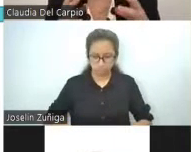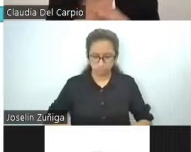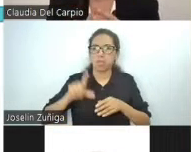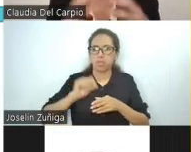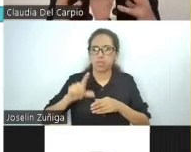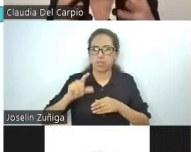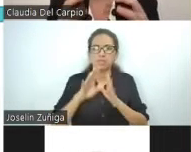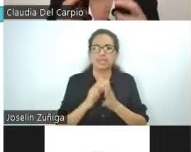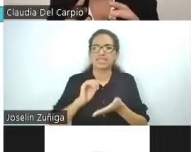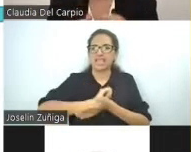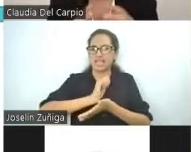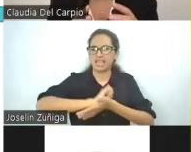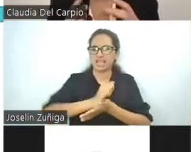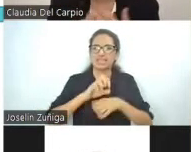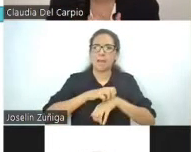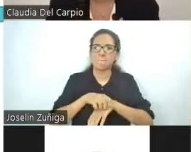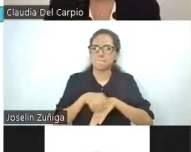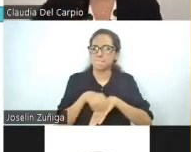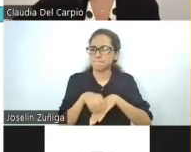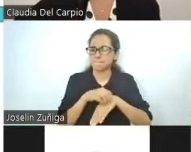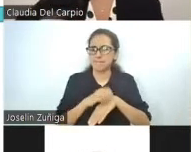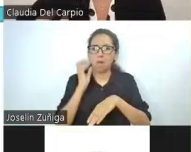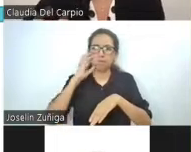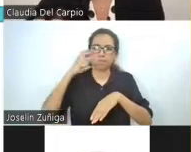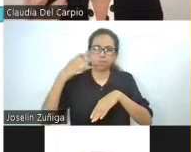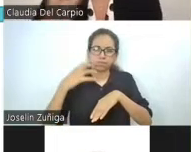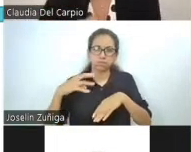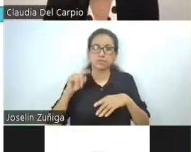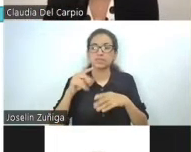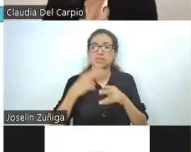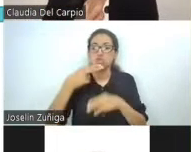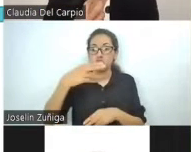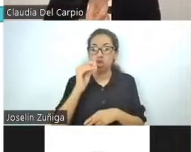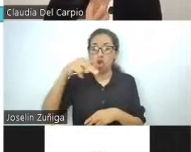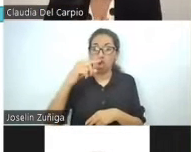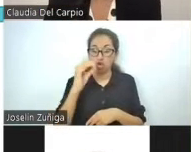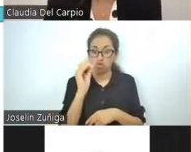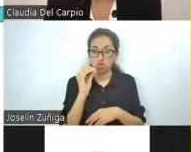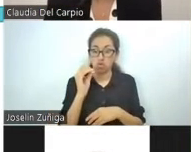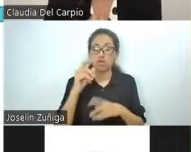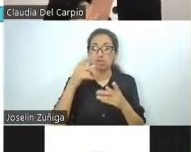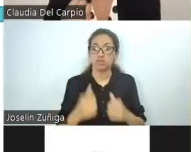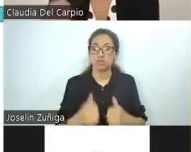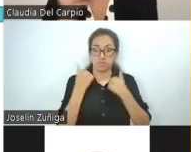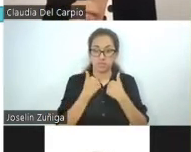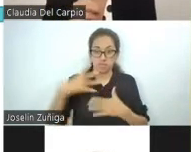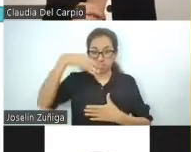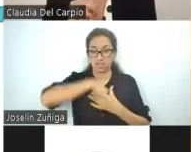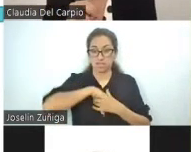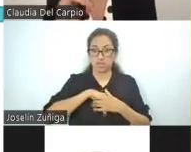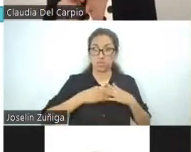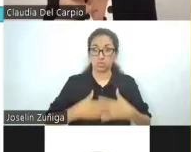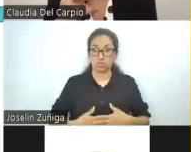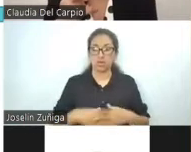tipo requesón y picazón, inflamación. Es un hongo que vive en nuestro organismo, pero que